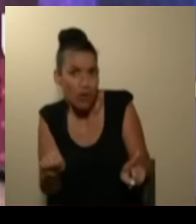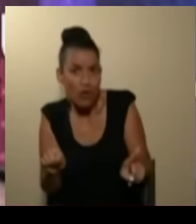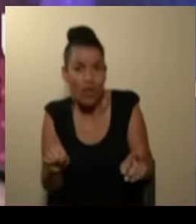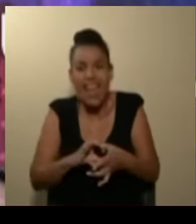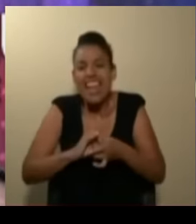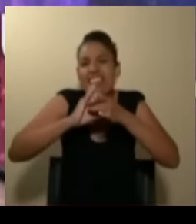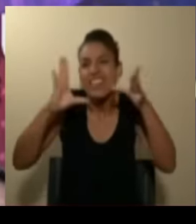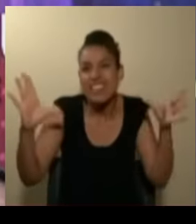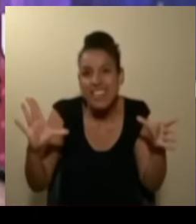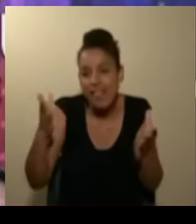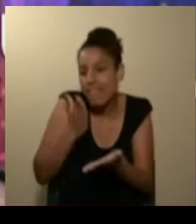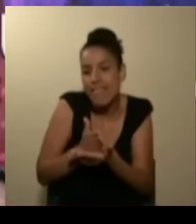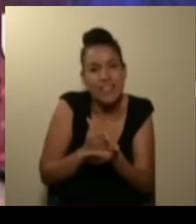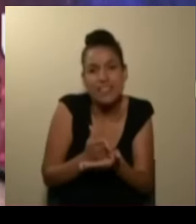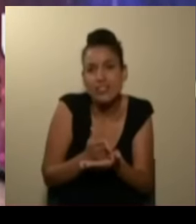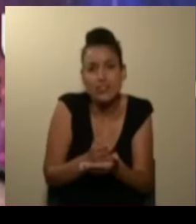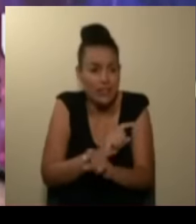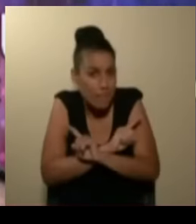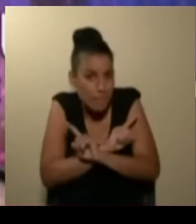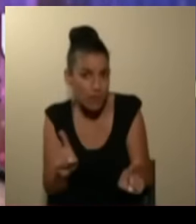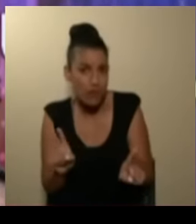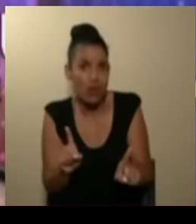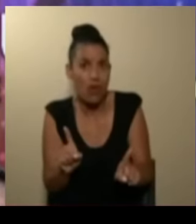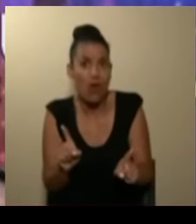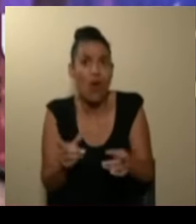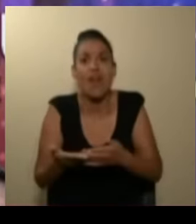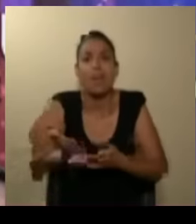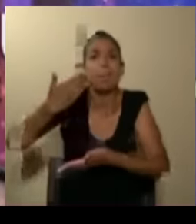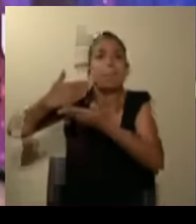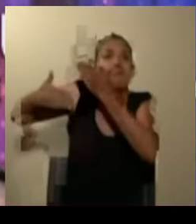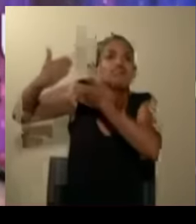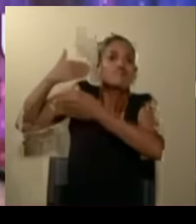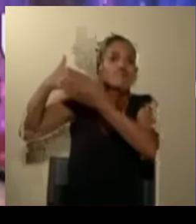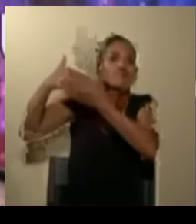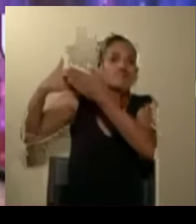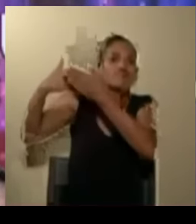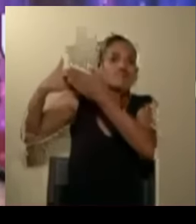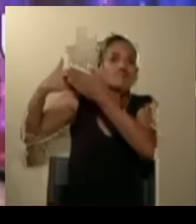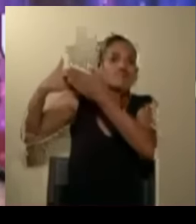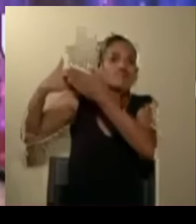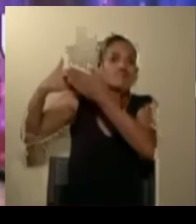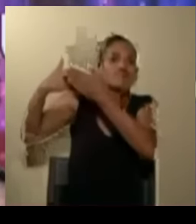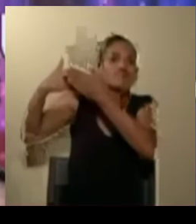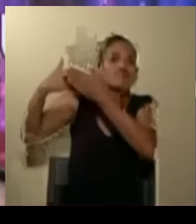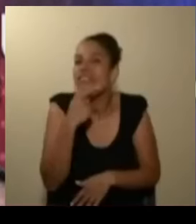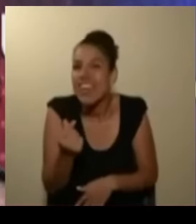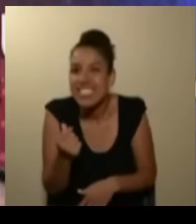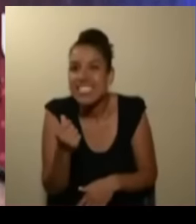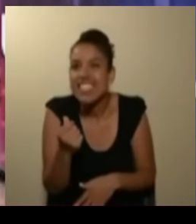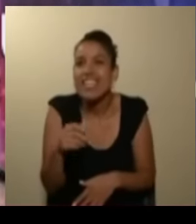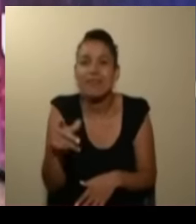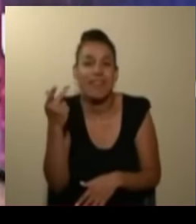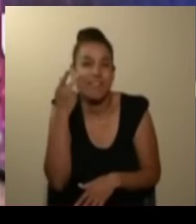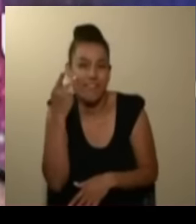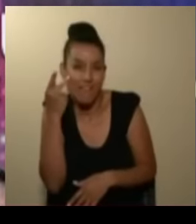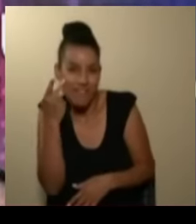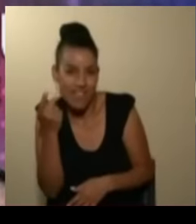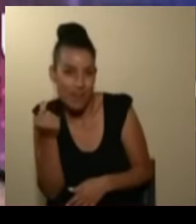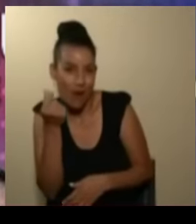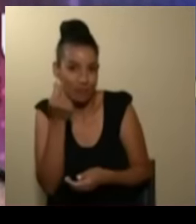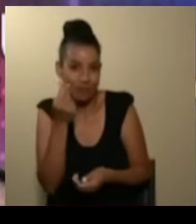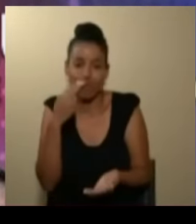hay retrocesos. Se facilita la evasión de aportes al BPS cuanto más se necesita